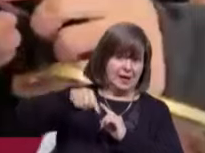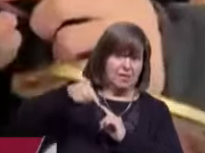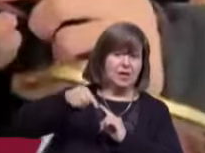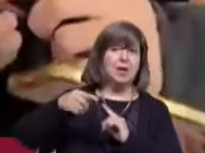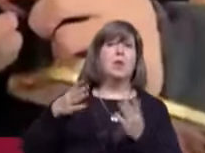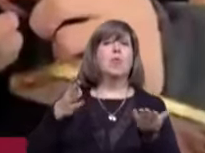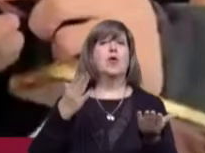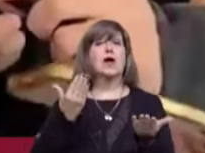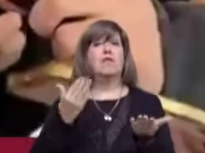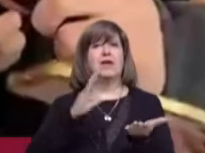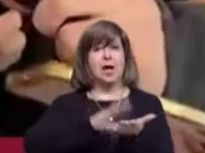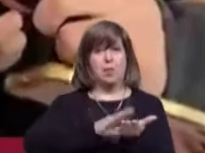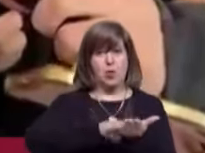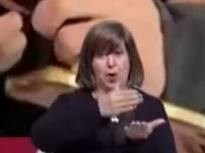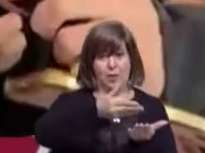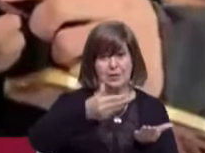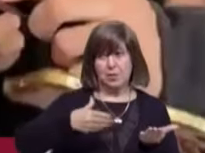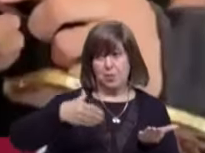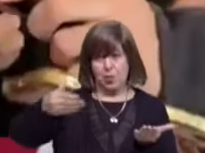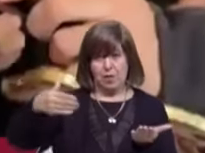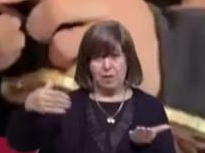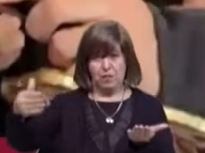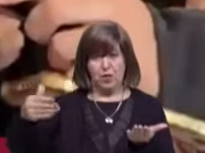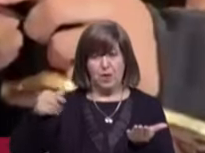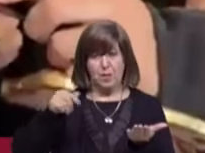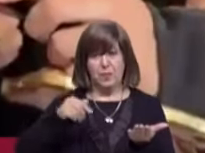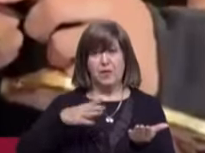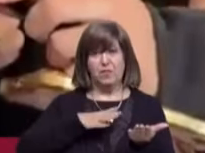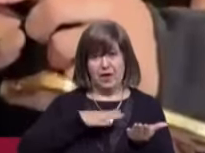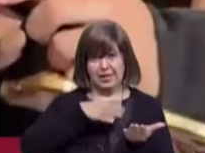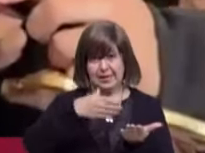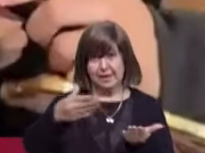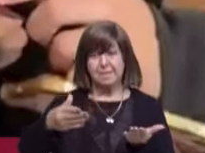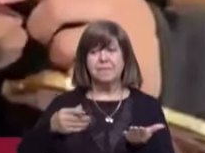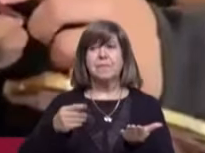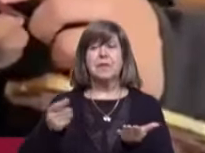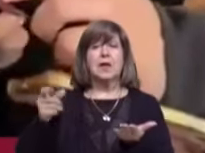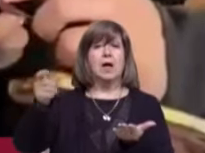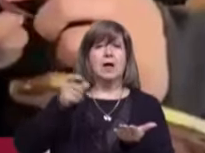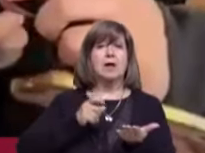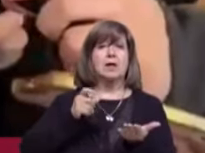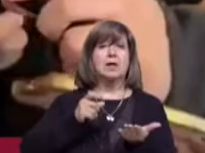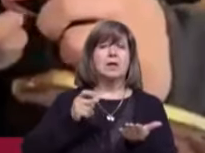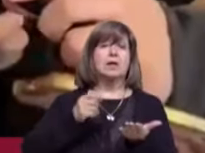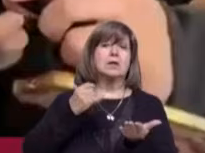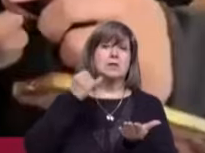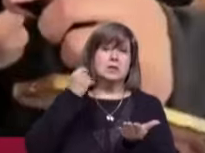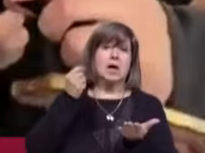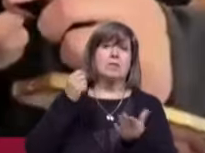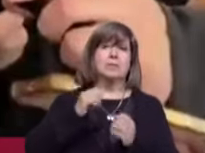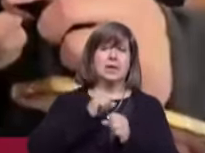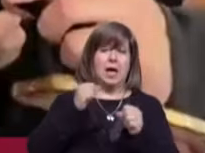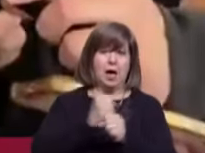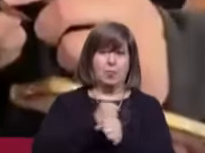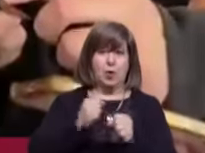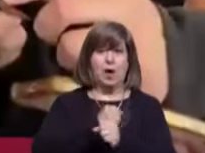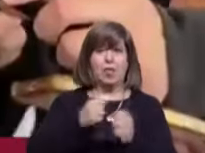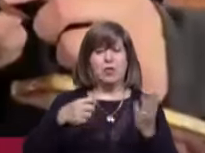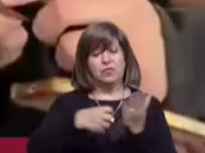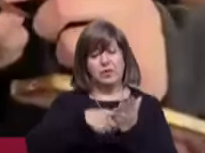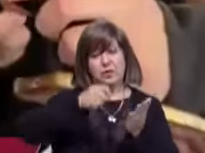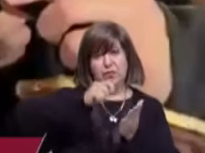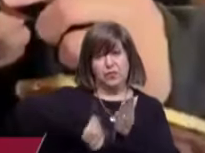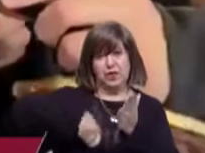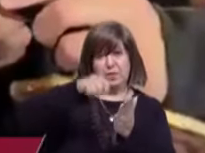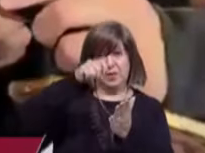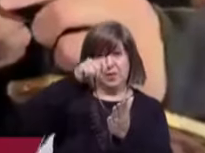pendientes por lo expuesto téngase por contestada la consulta elevada y vuelvan los presentes obrados a la sede de la jefatura fiscal